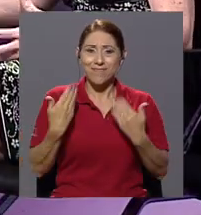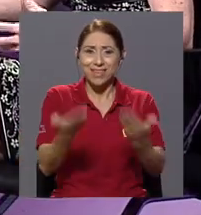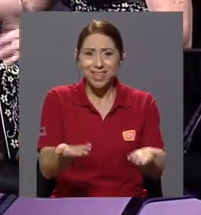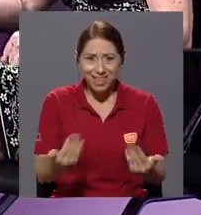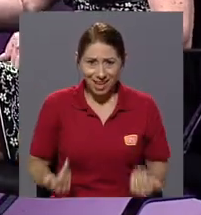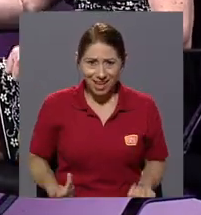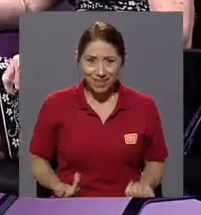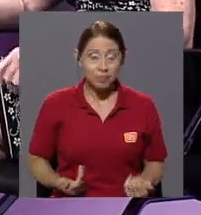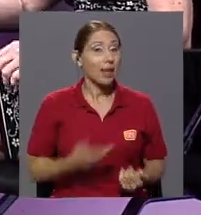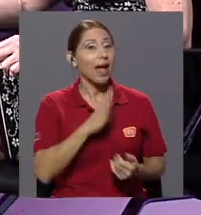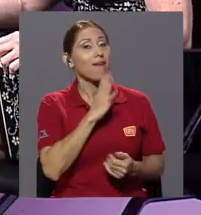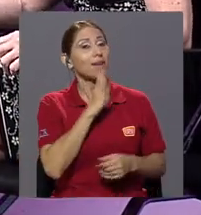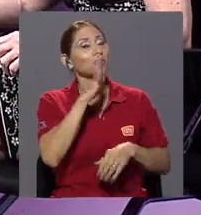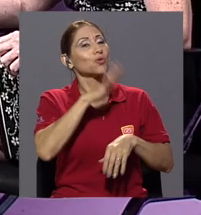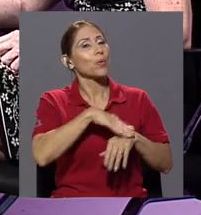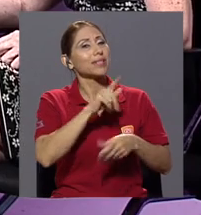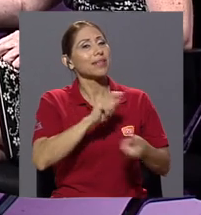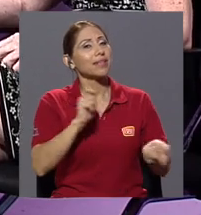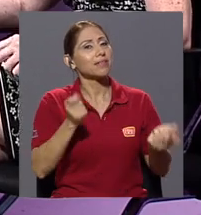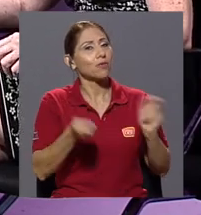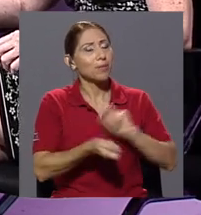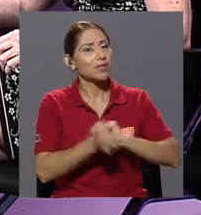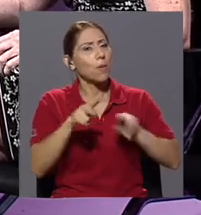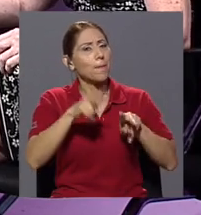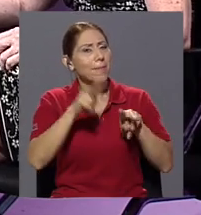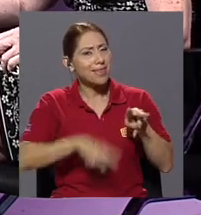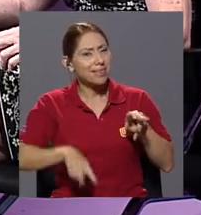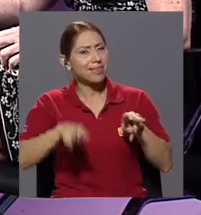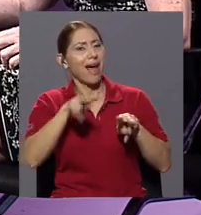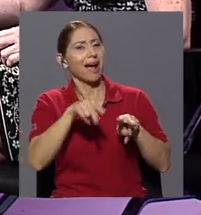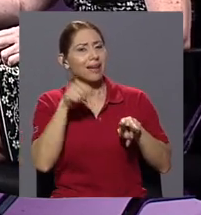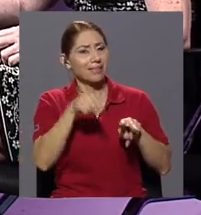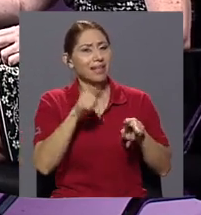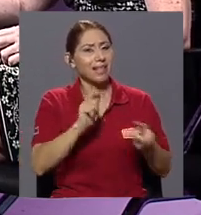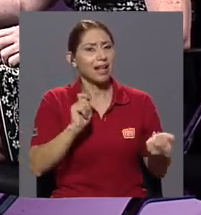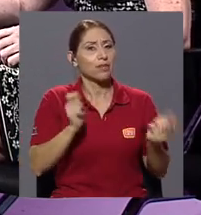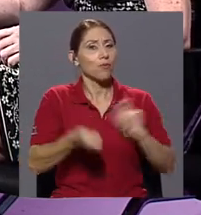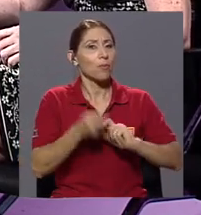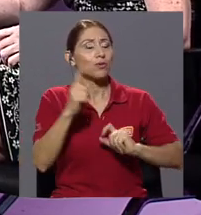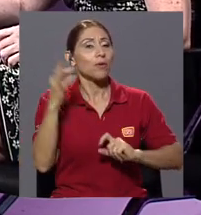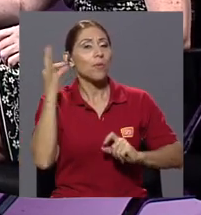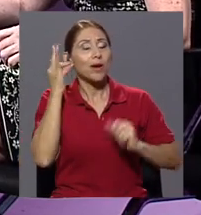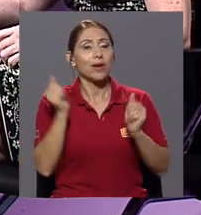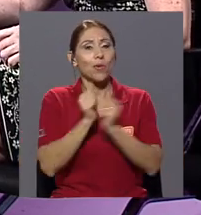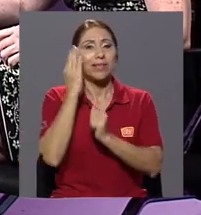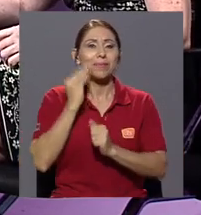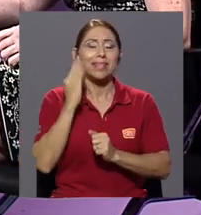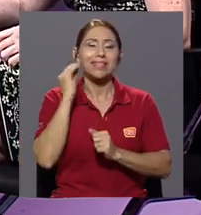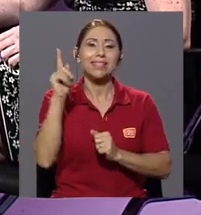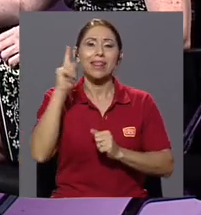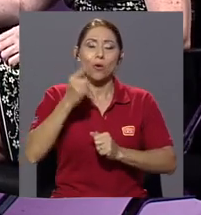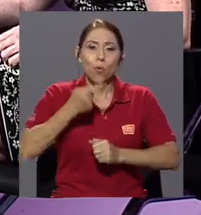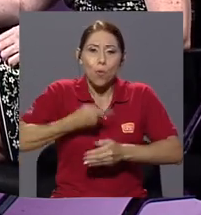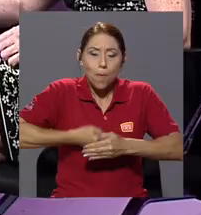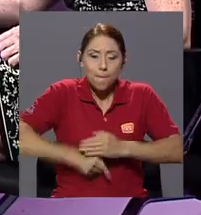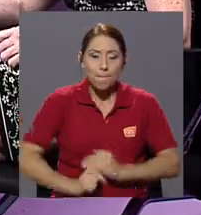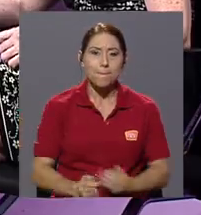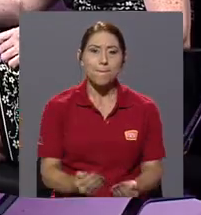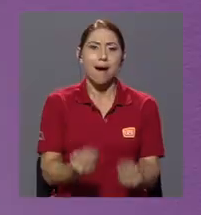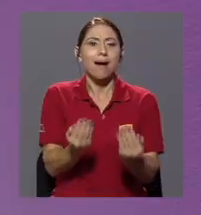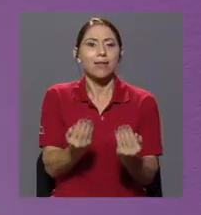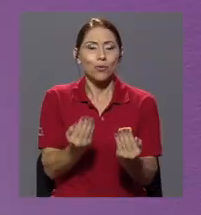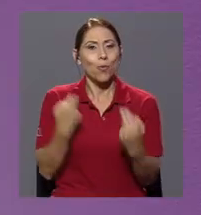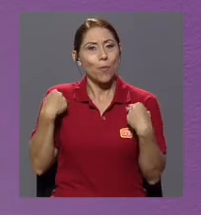que uno se siente olemos de esa lograr información cuáles son las ventajas de su transformación que vive una mujer que tiene la experiencia de un parto humanizado